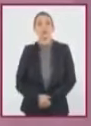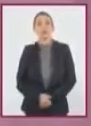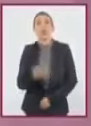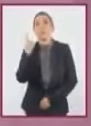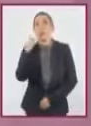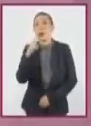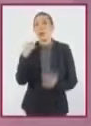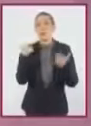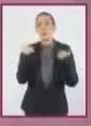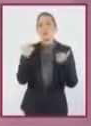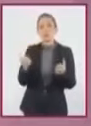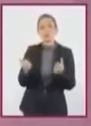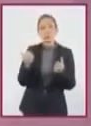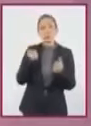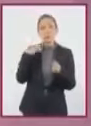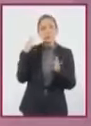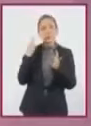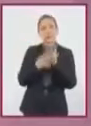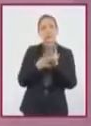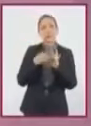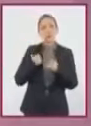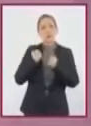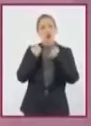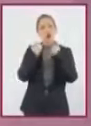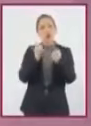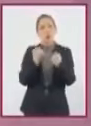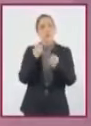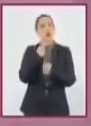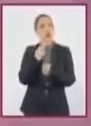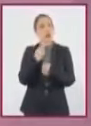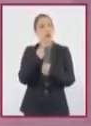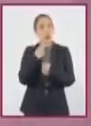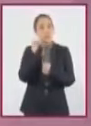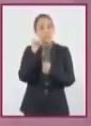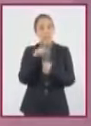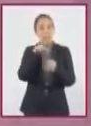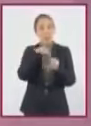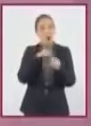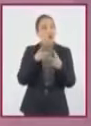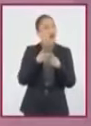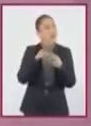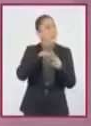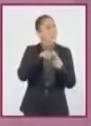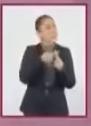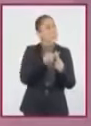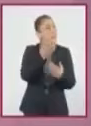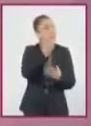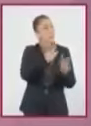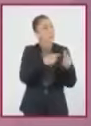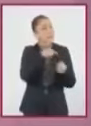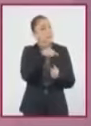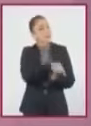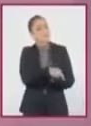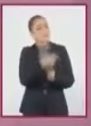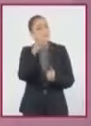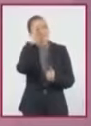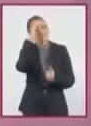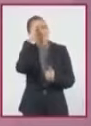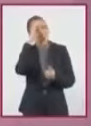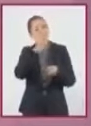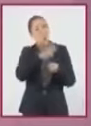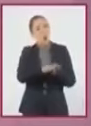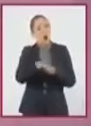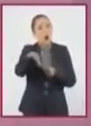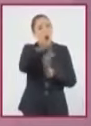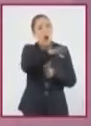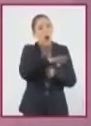Para entender rectamente el poder político y derivado de su origen, debemos considerar en qué estado